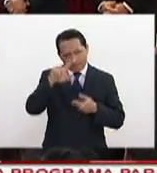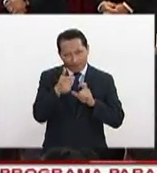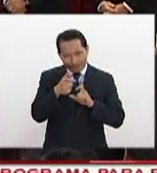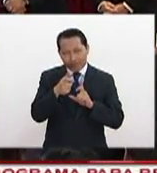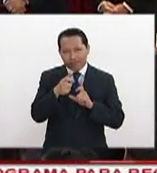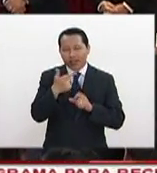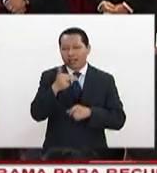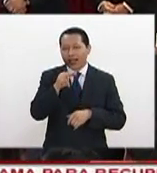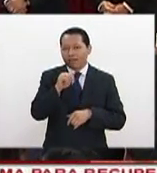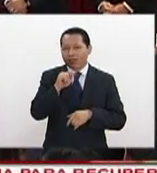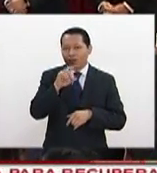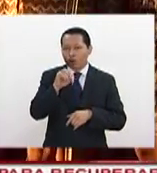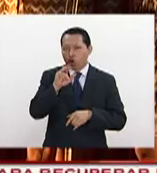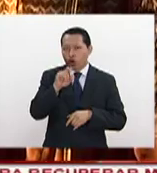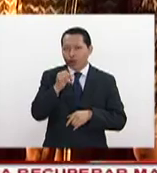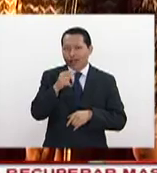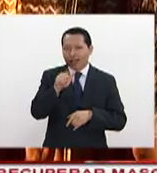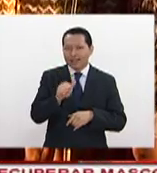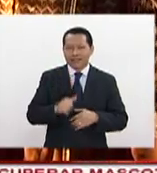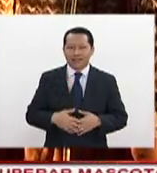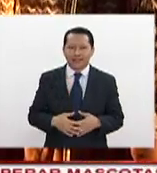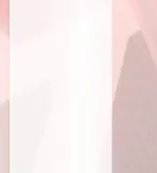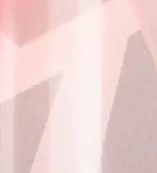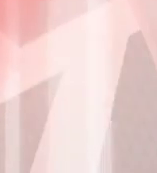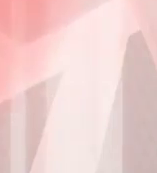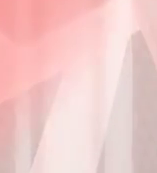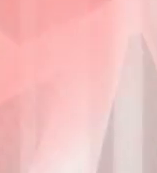Día, Gilberto Rodríguez Monroy.